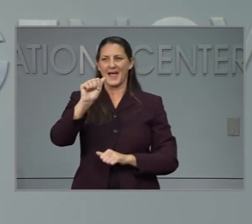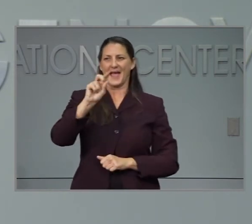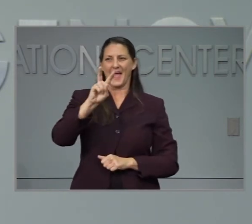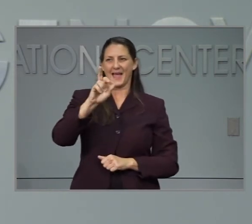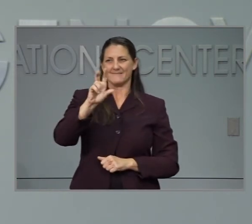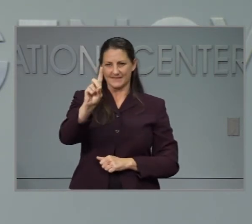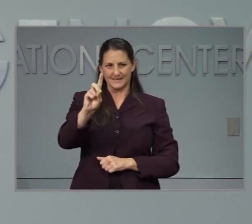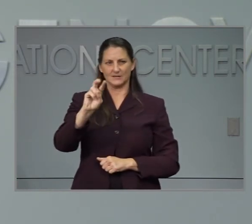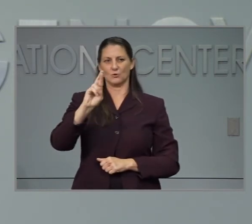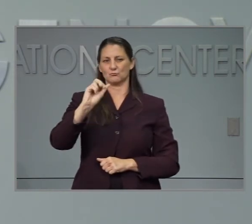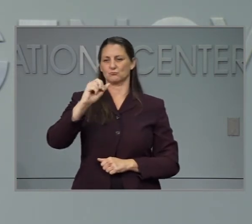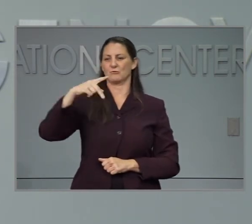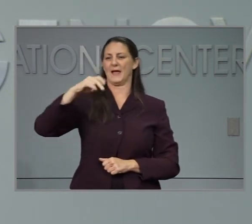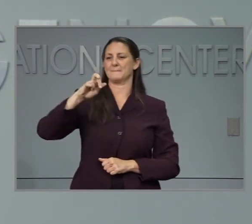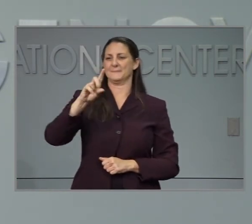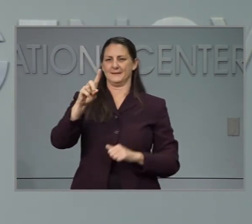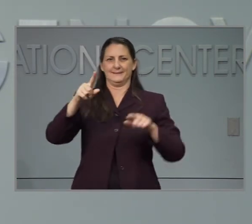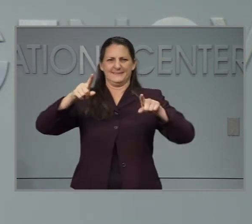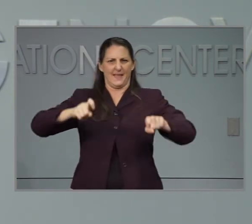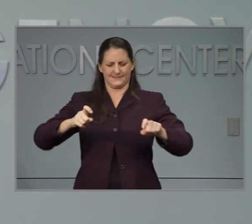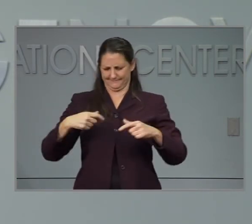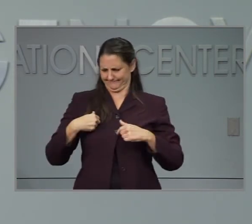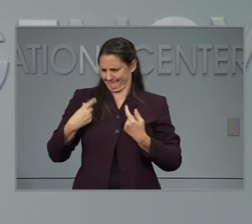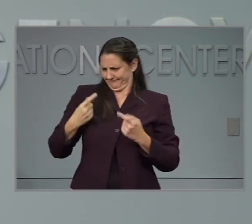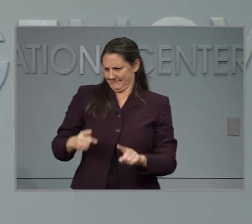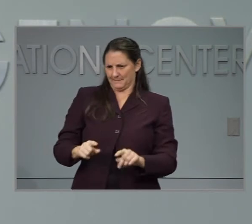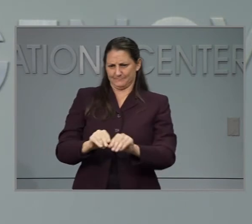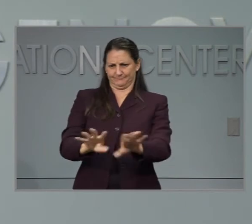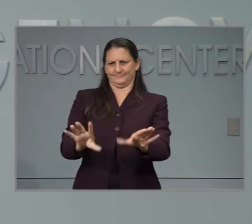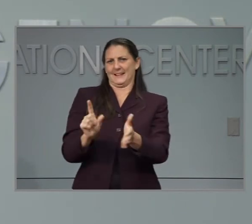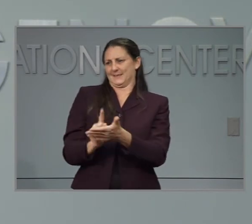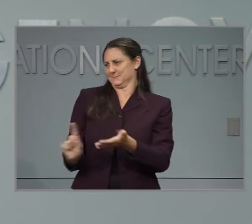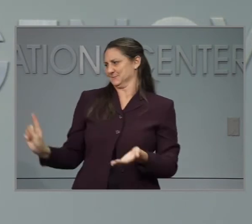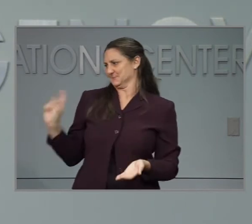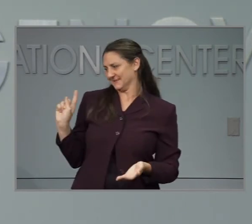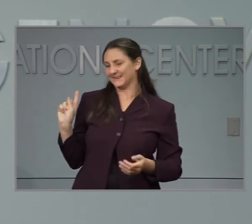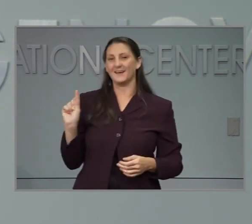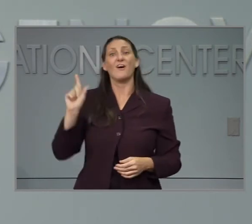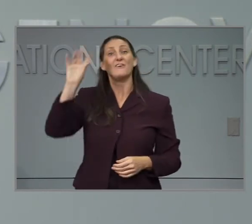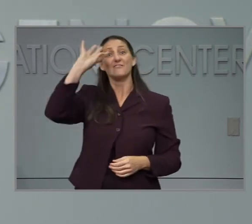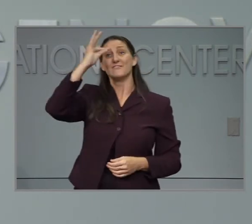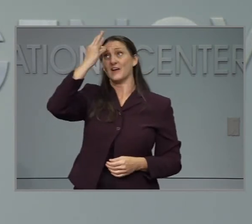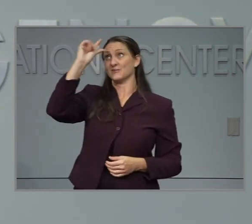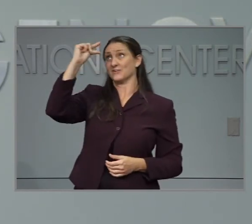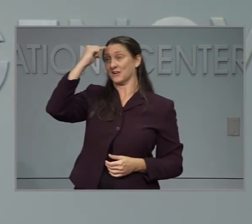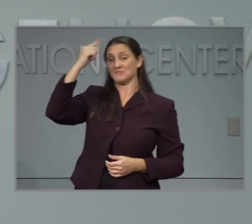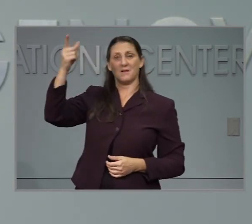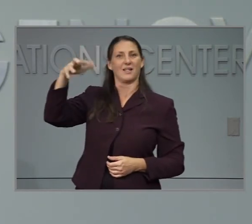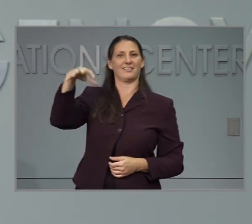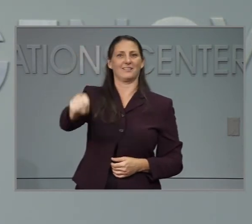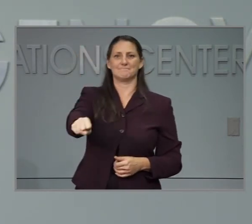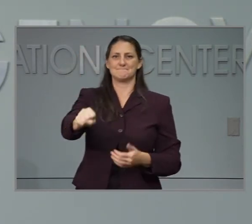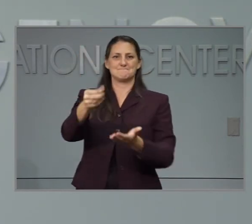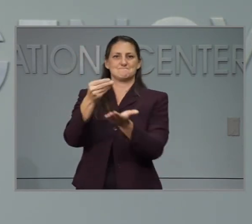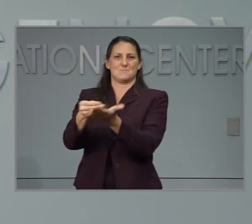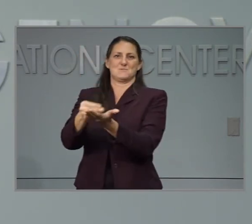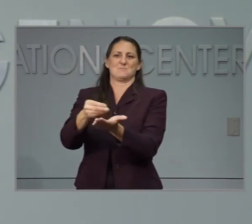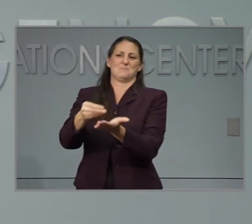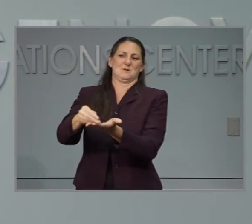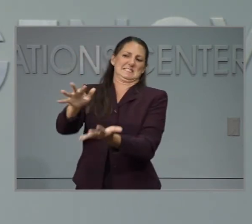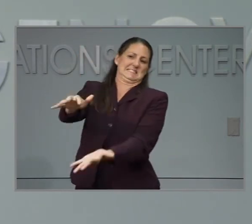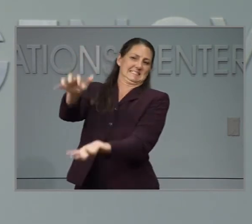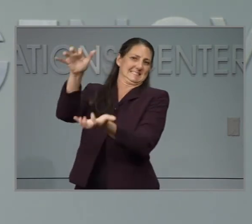pasada. Entendemos que el gobierno federal ha comprado todas las provisiones para varios